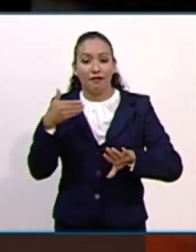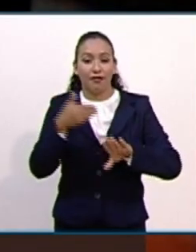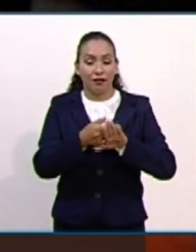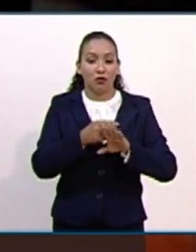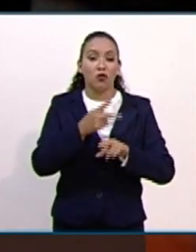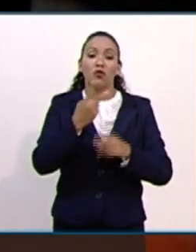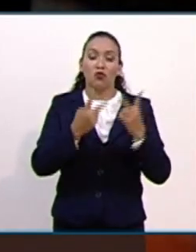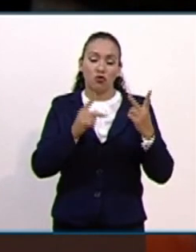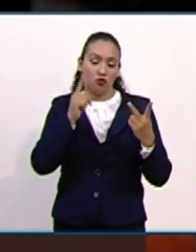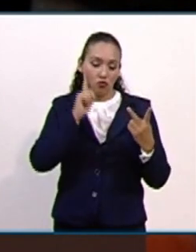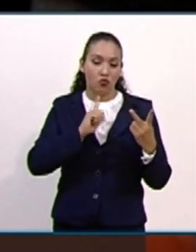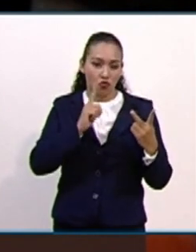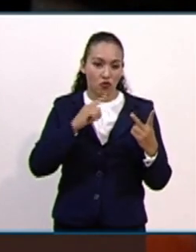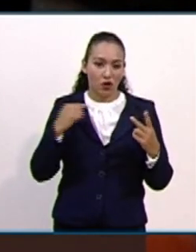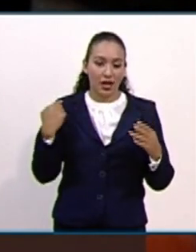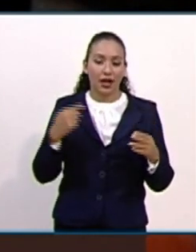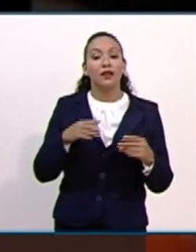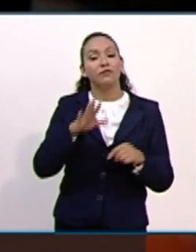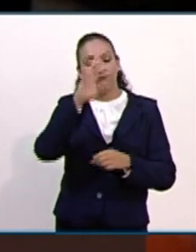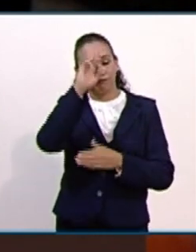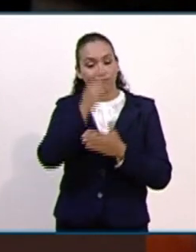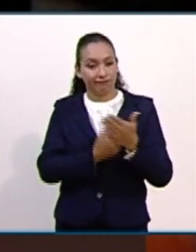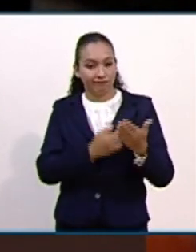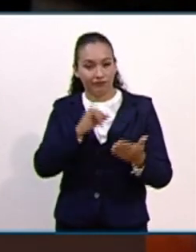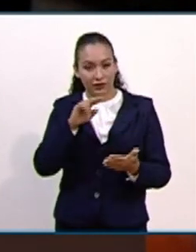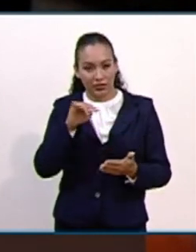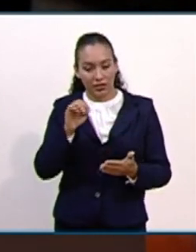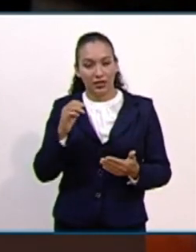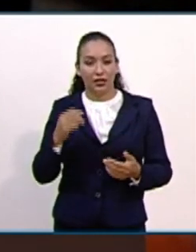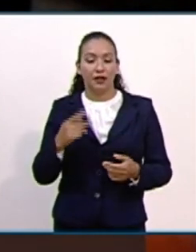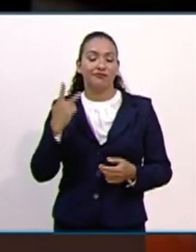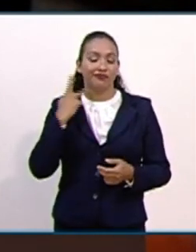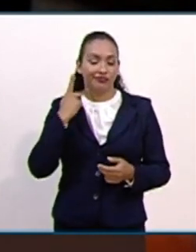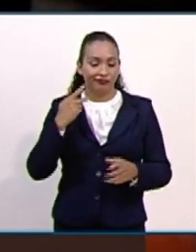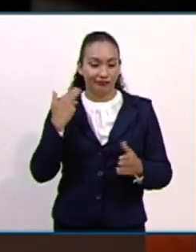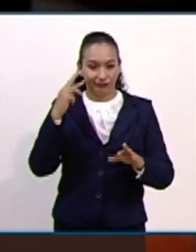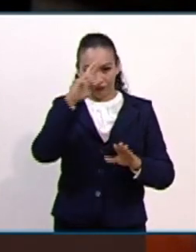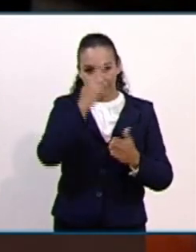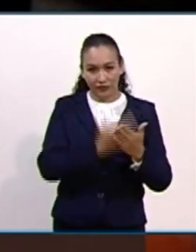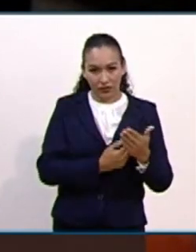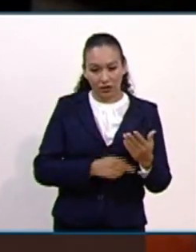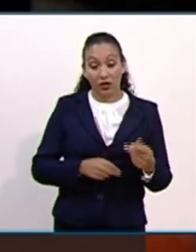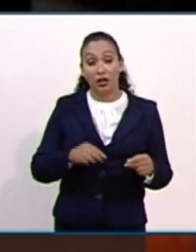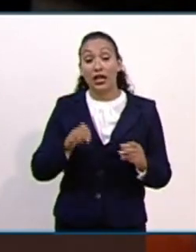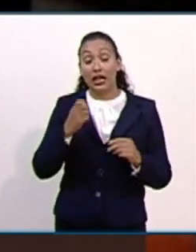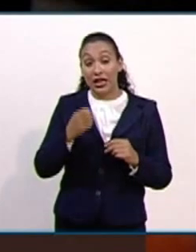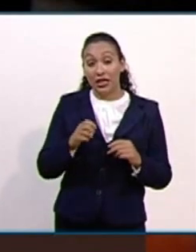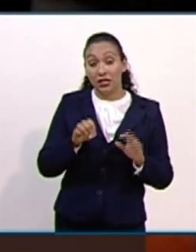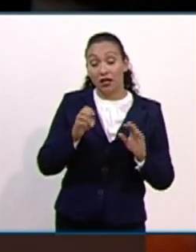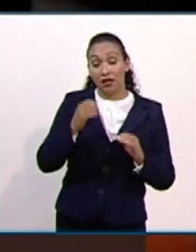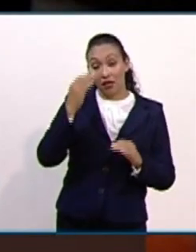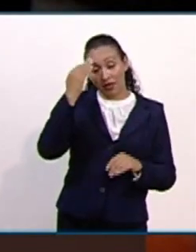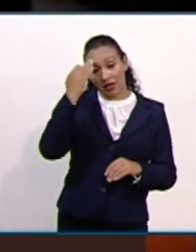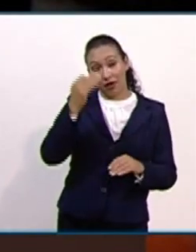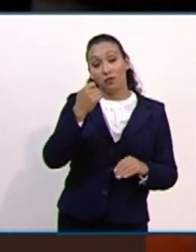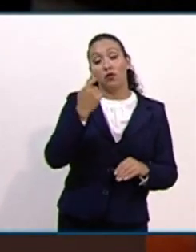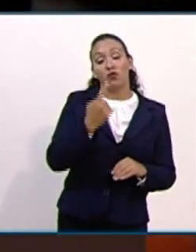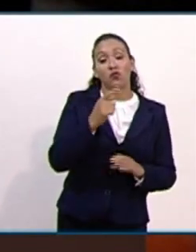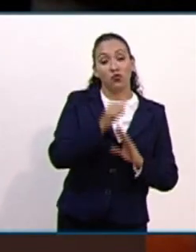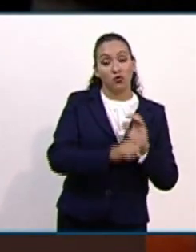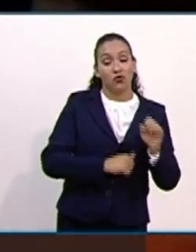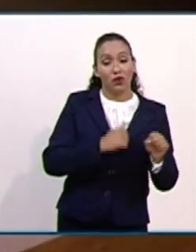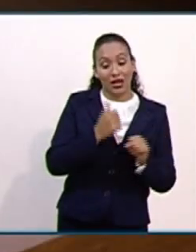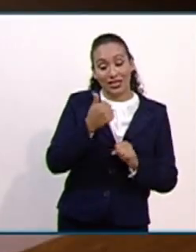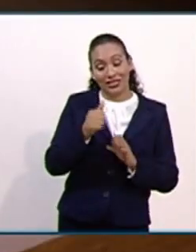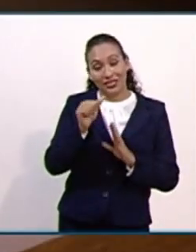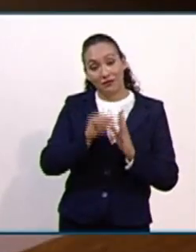las mujeres en razón de género del INE, considerando plazos que van de 1 año 6 meses a 1 año con 10